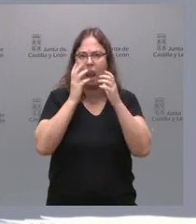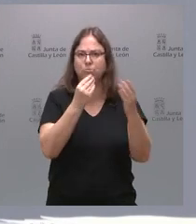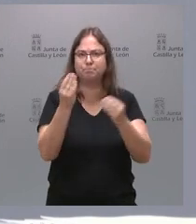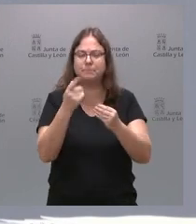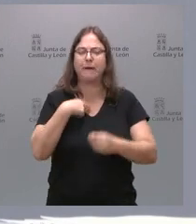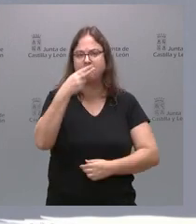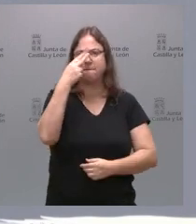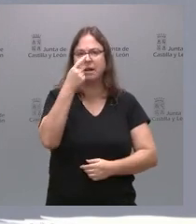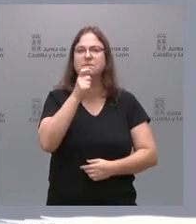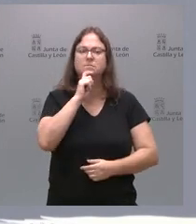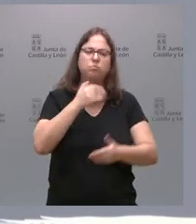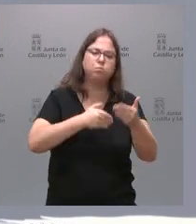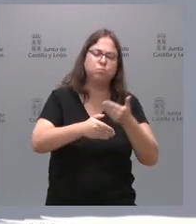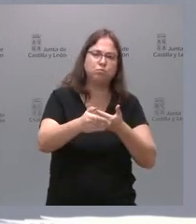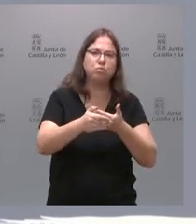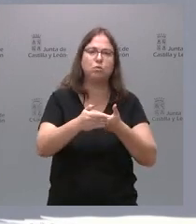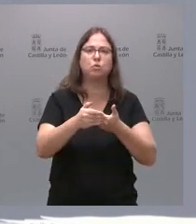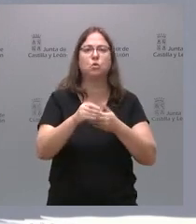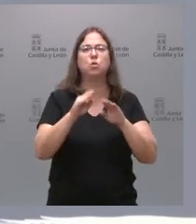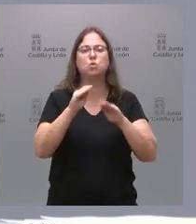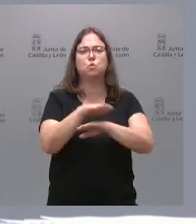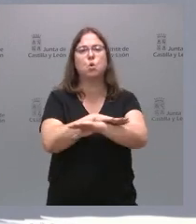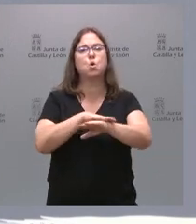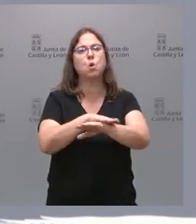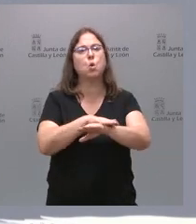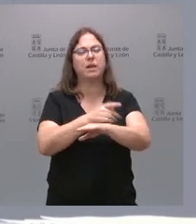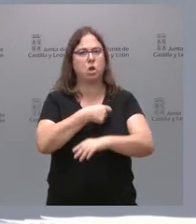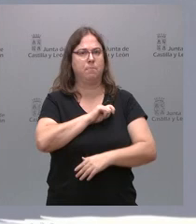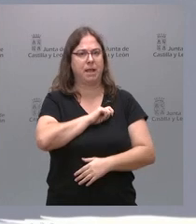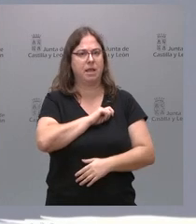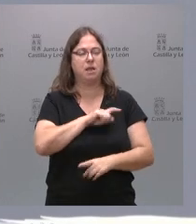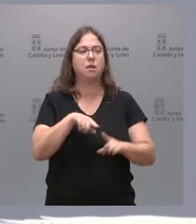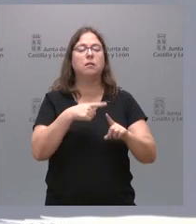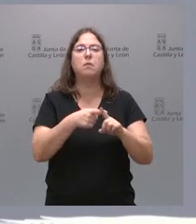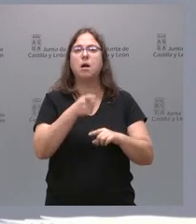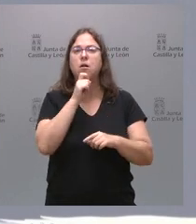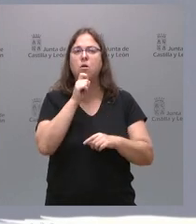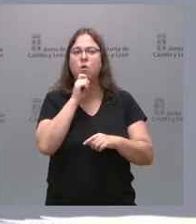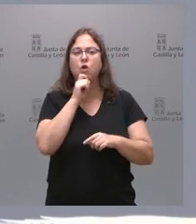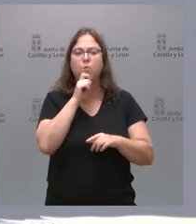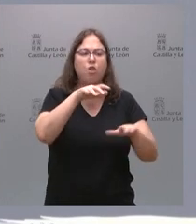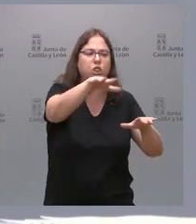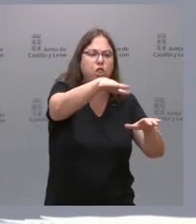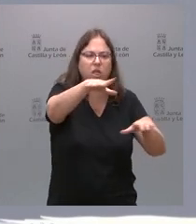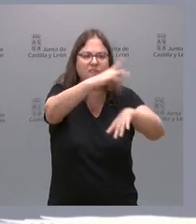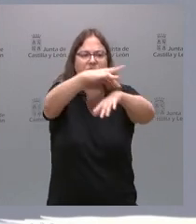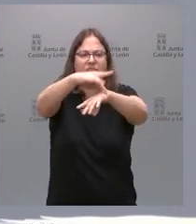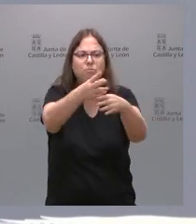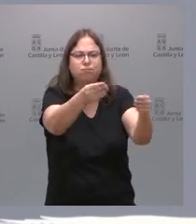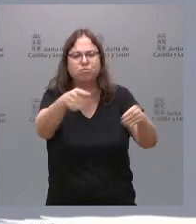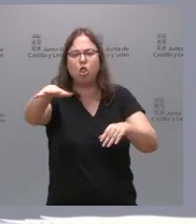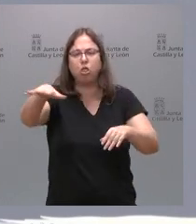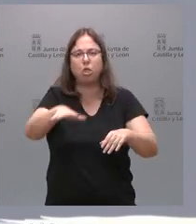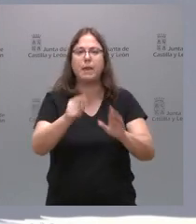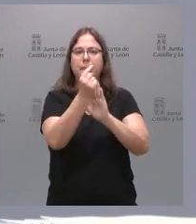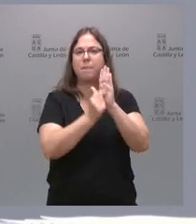nos interesa mucho saber cuál es la posición del gobierno de España Cómo va a identificar los focos qué medidas son las que Proponen